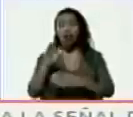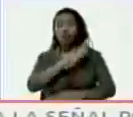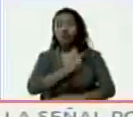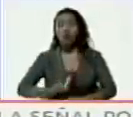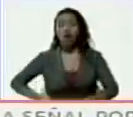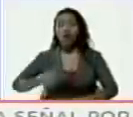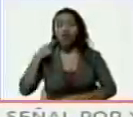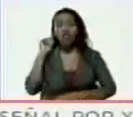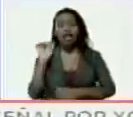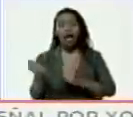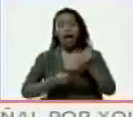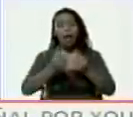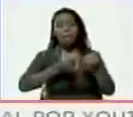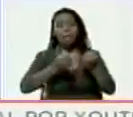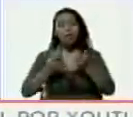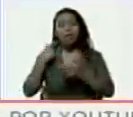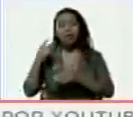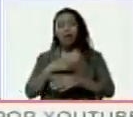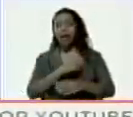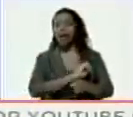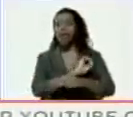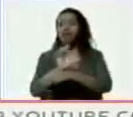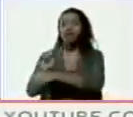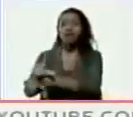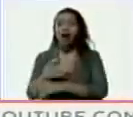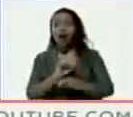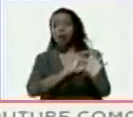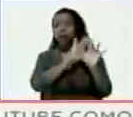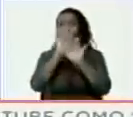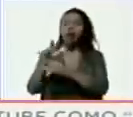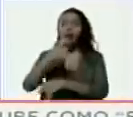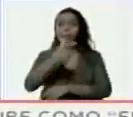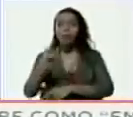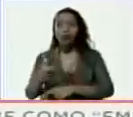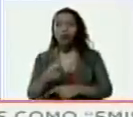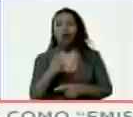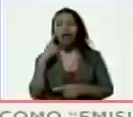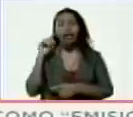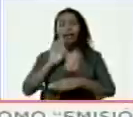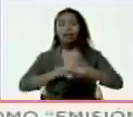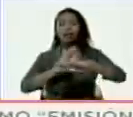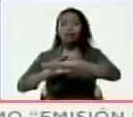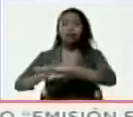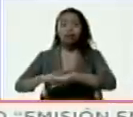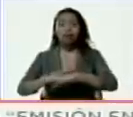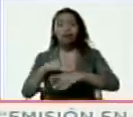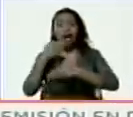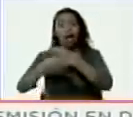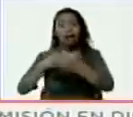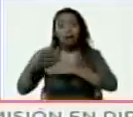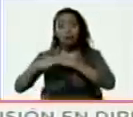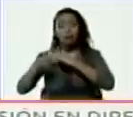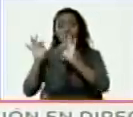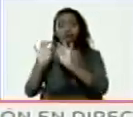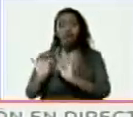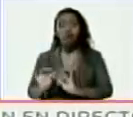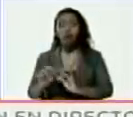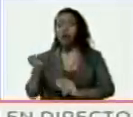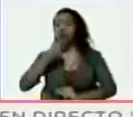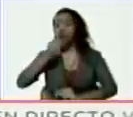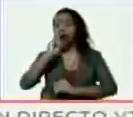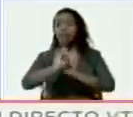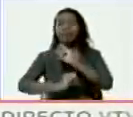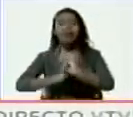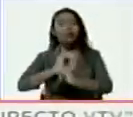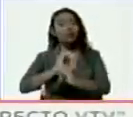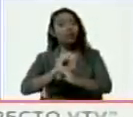que trasladaban a las personas a esta concentración. Es parte entonces del llamado que igualmente realizan a las agencias de noticias